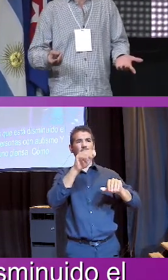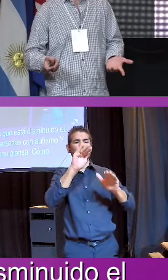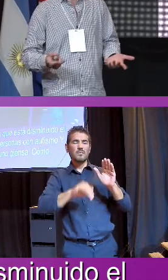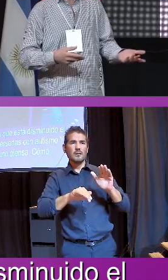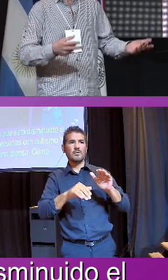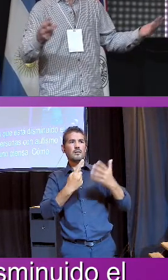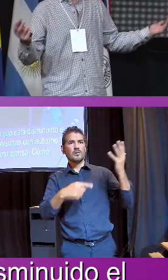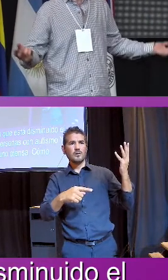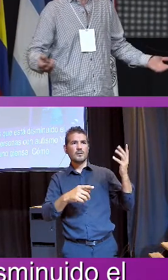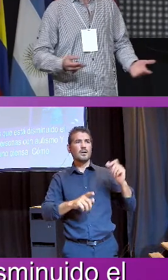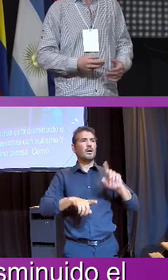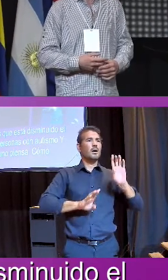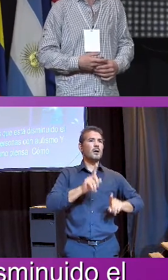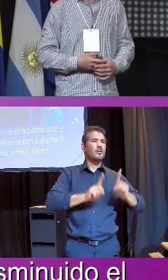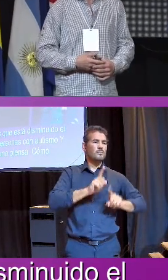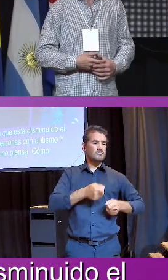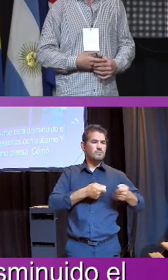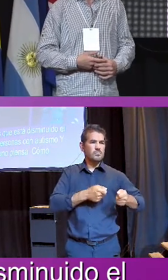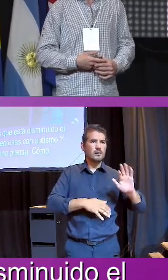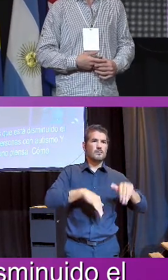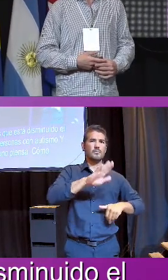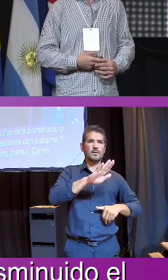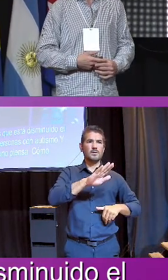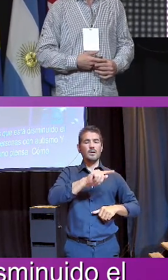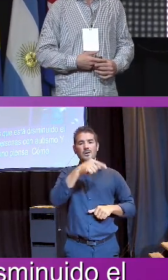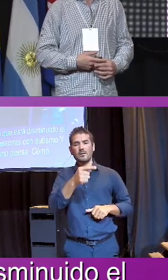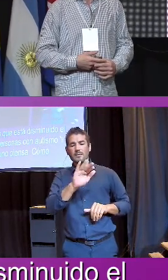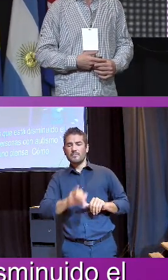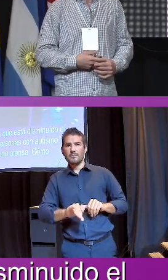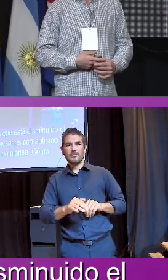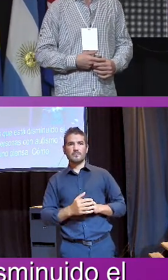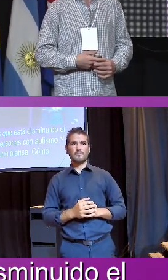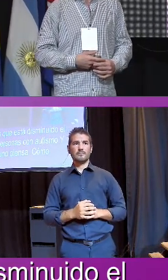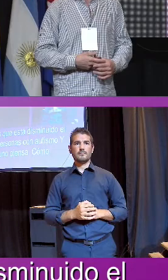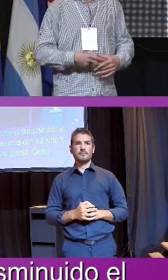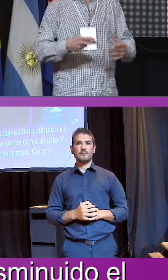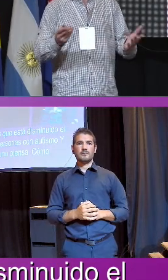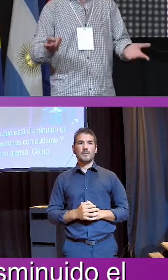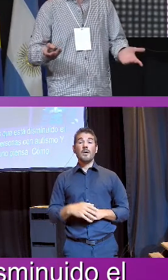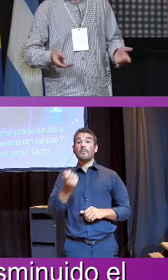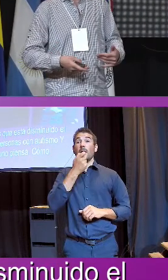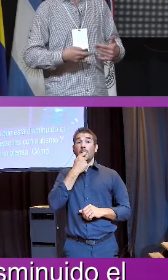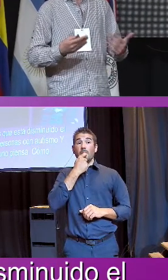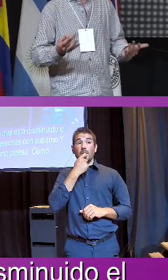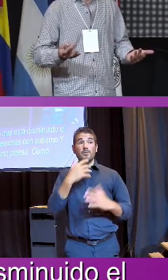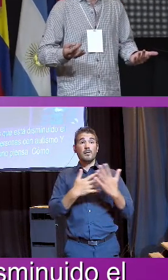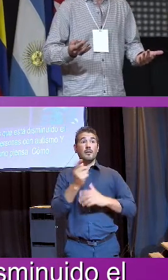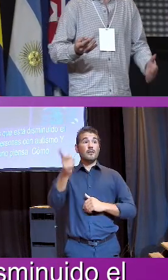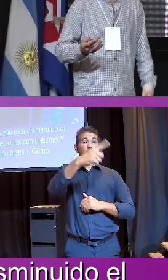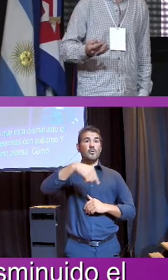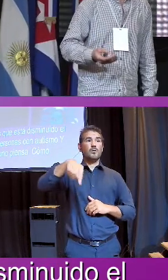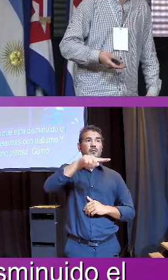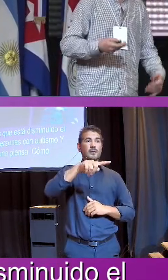existencia a algunas cosas que percibimos y a otras no. ¿Sí? Por ejemplo, ustedes ahora están recibiendo un montón de